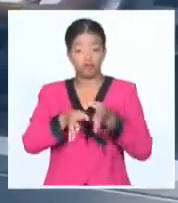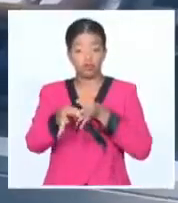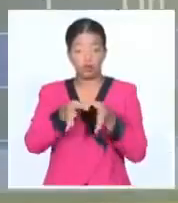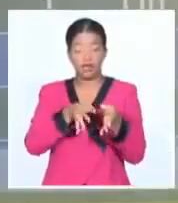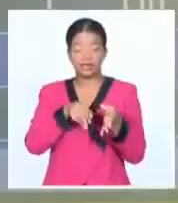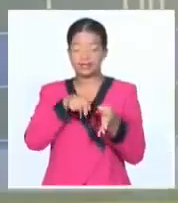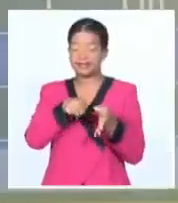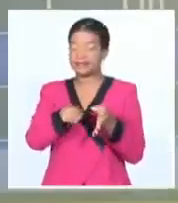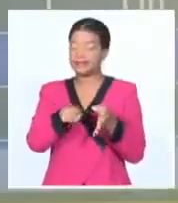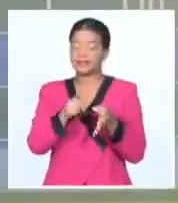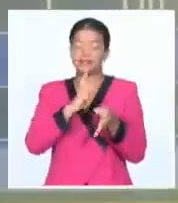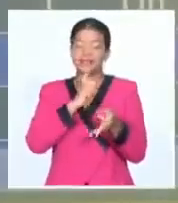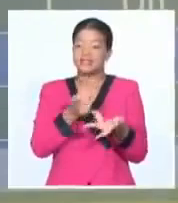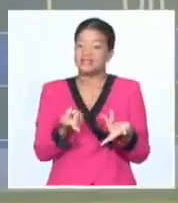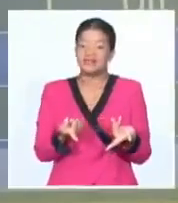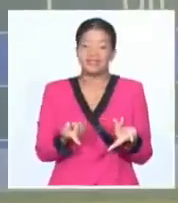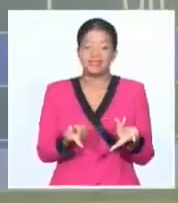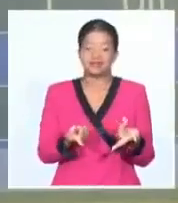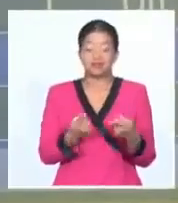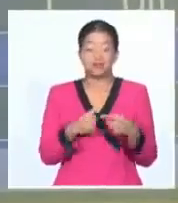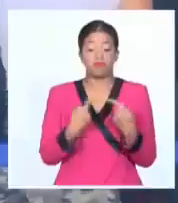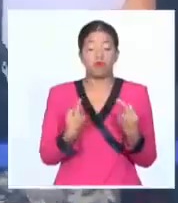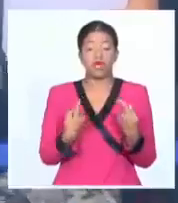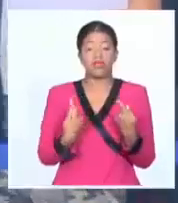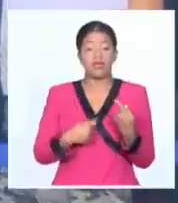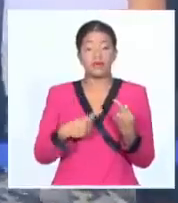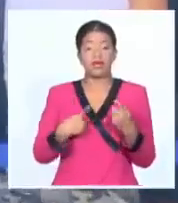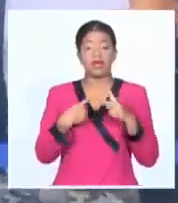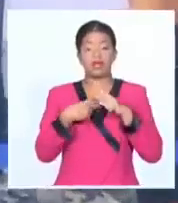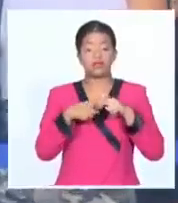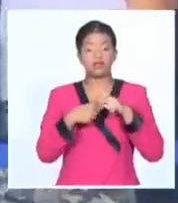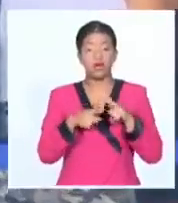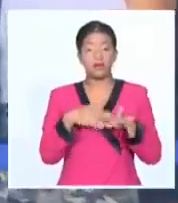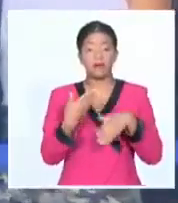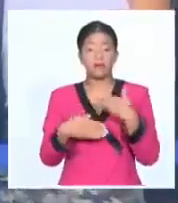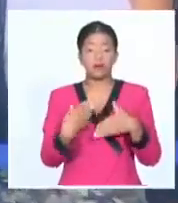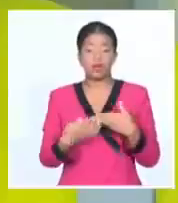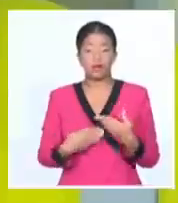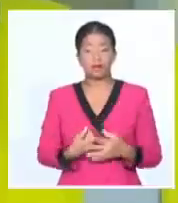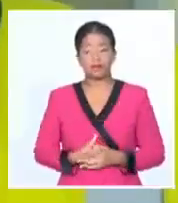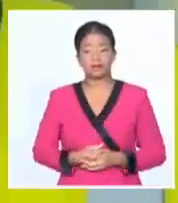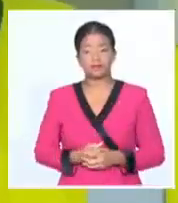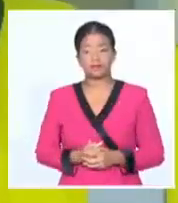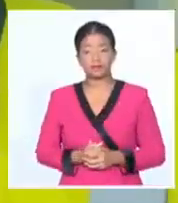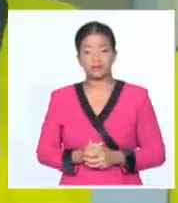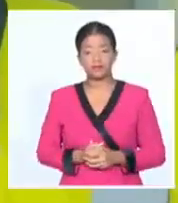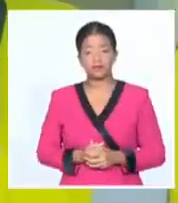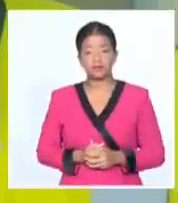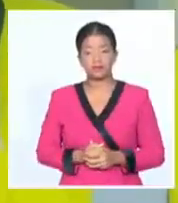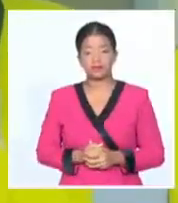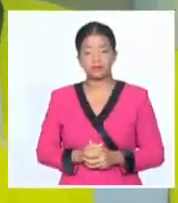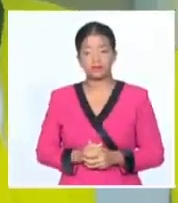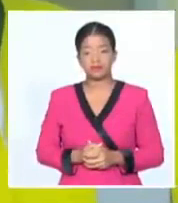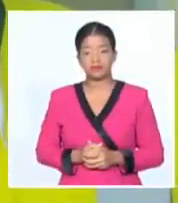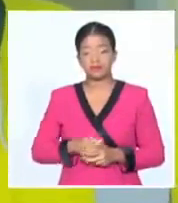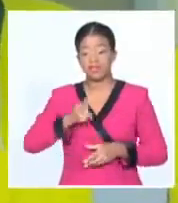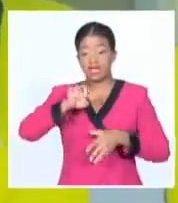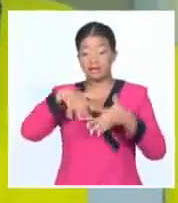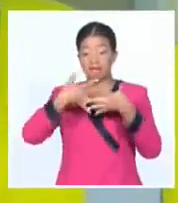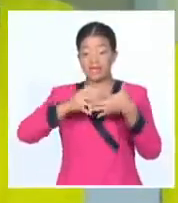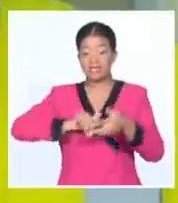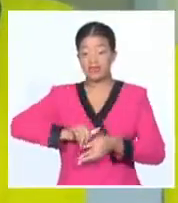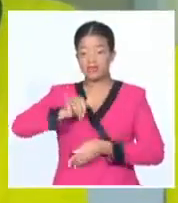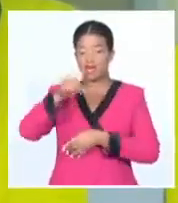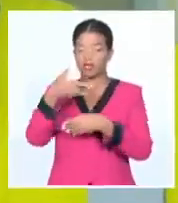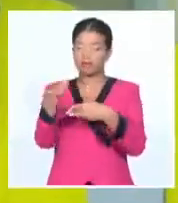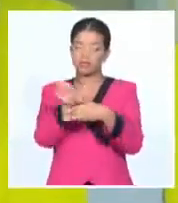imposible, por tener en cuenta las condiciones que quedó la aeronave canadiense en este caso. Las agencias de viajes son diversas. Este vuelo es un vuelo